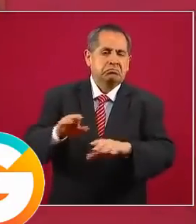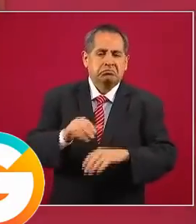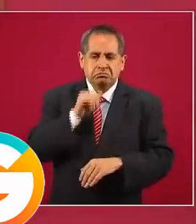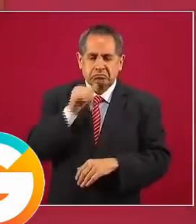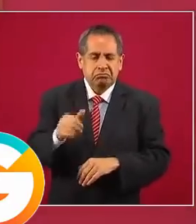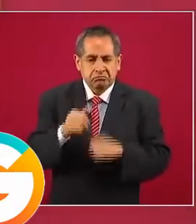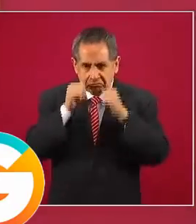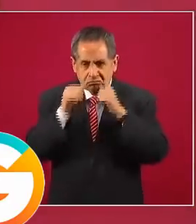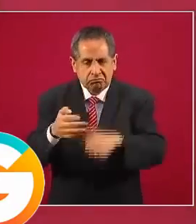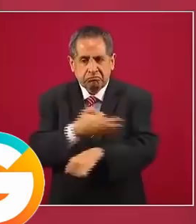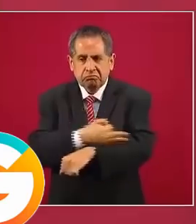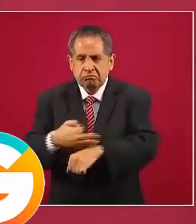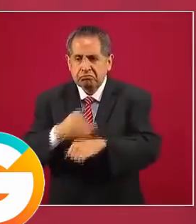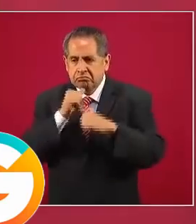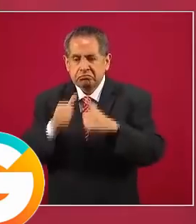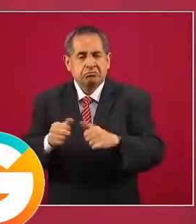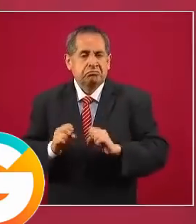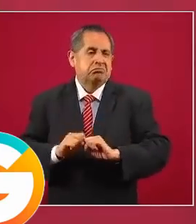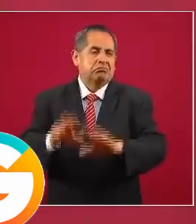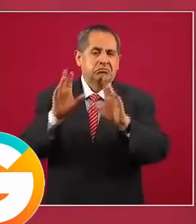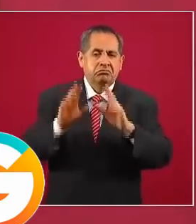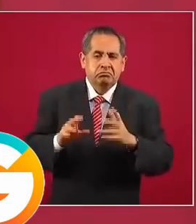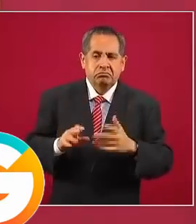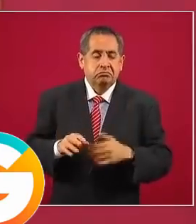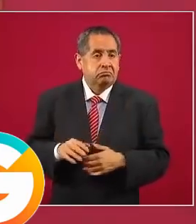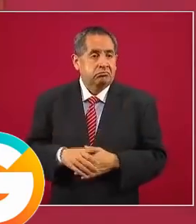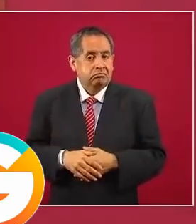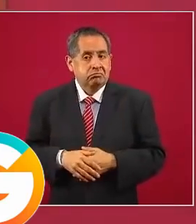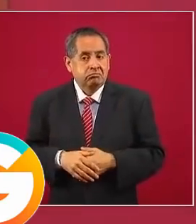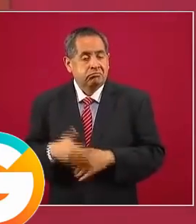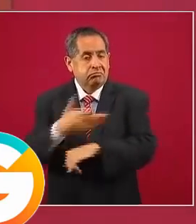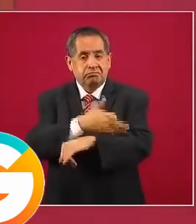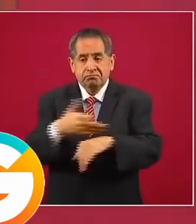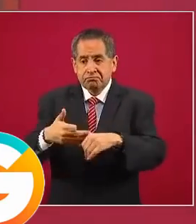y se desintegraron las familias,